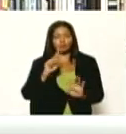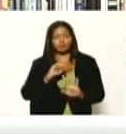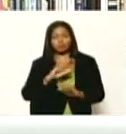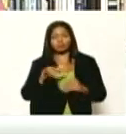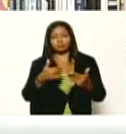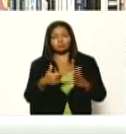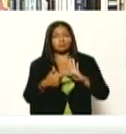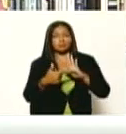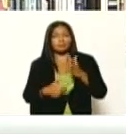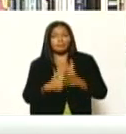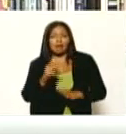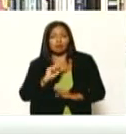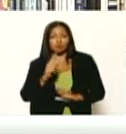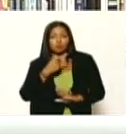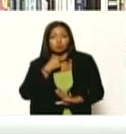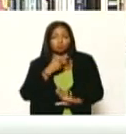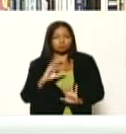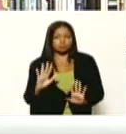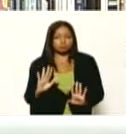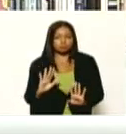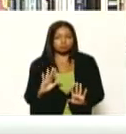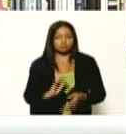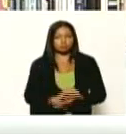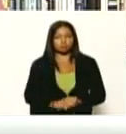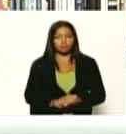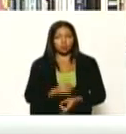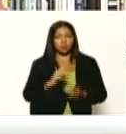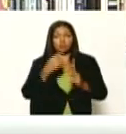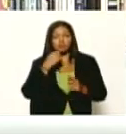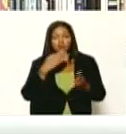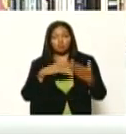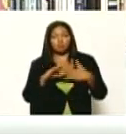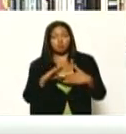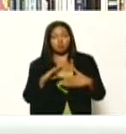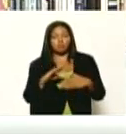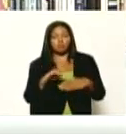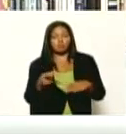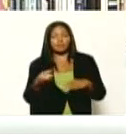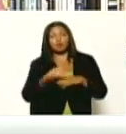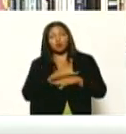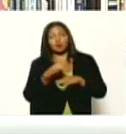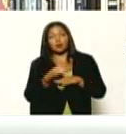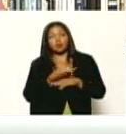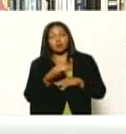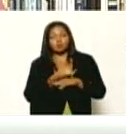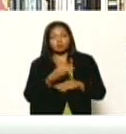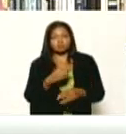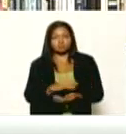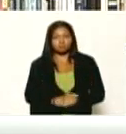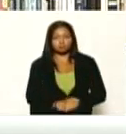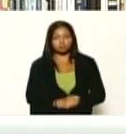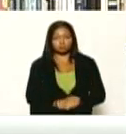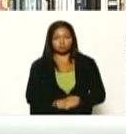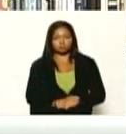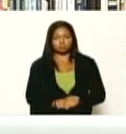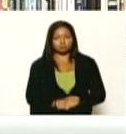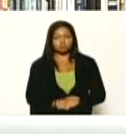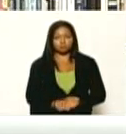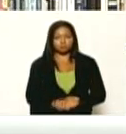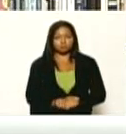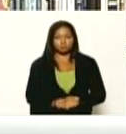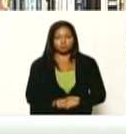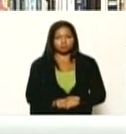más. Algunos dijeron, voy y me postulo para el cargo de